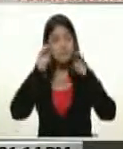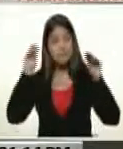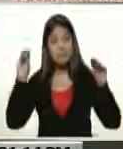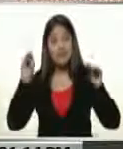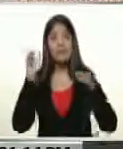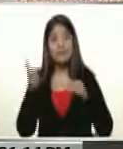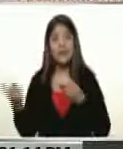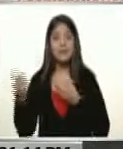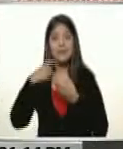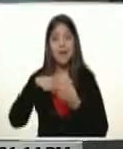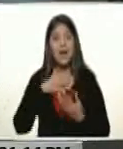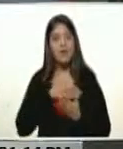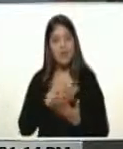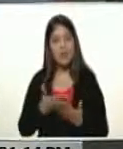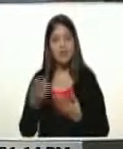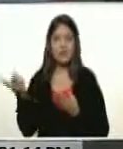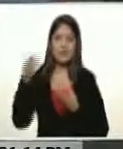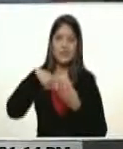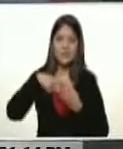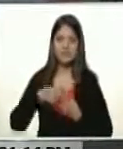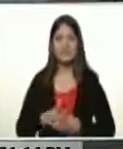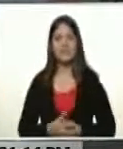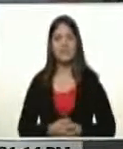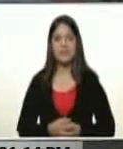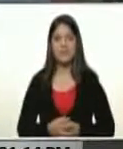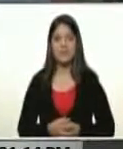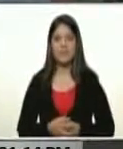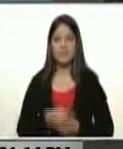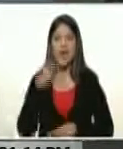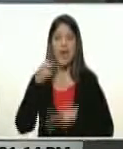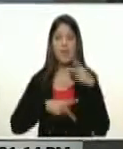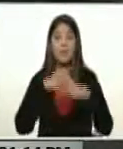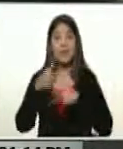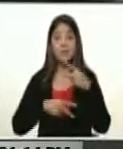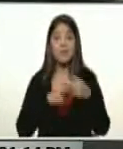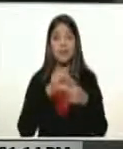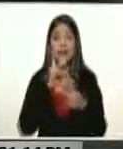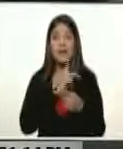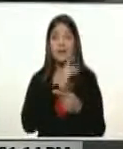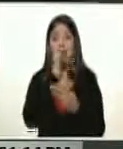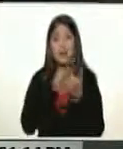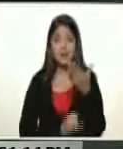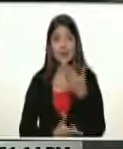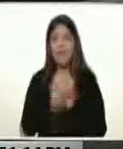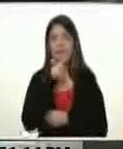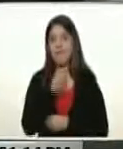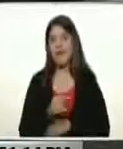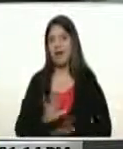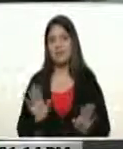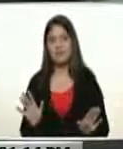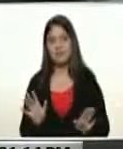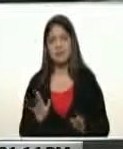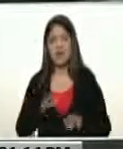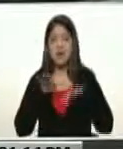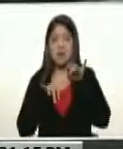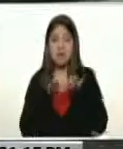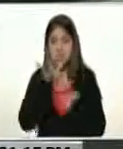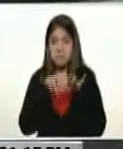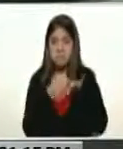formar parte de nuestro voluntariado. El proceso de registro es muy fácil. Solo debe ingresar a la página